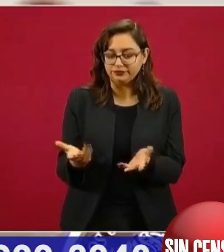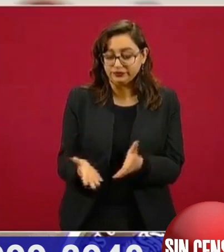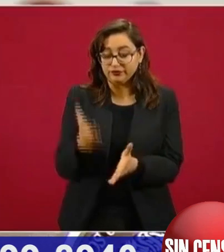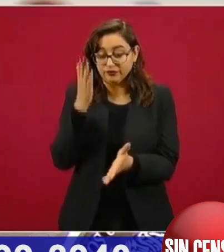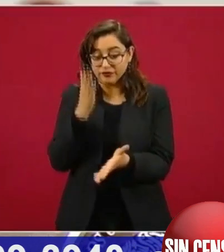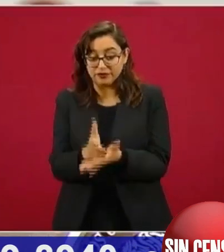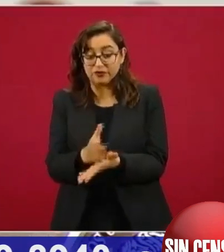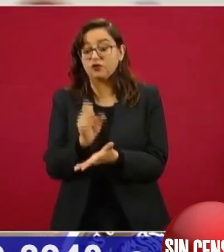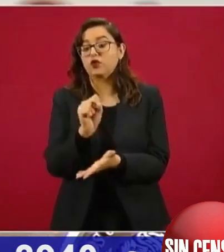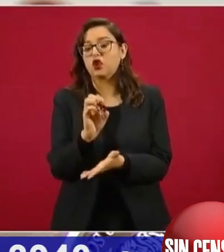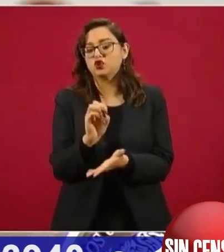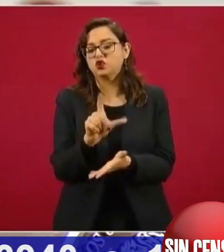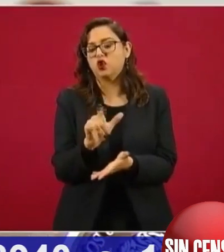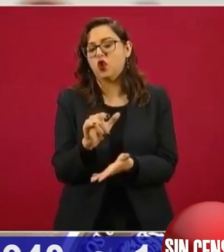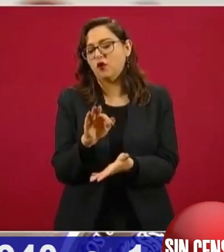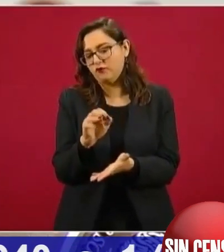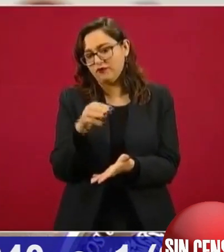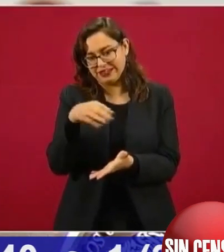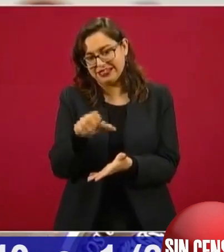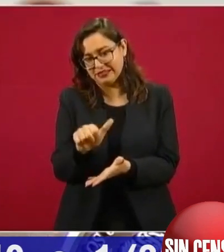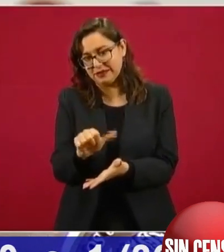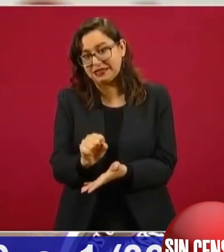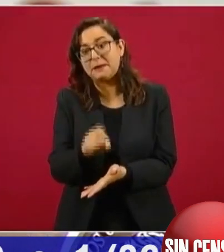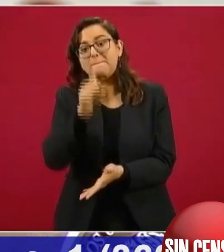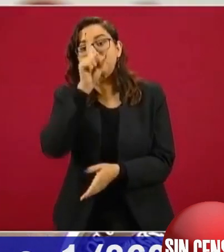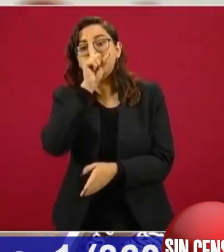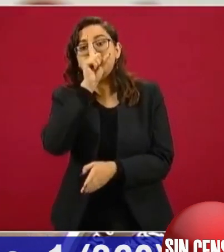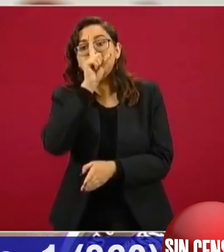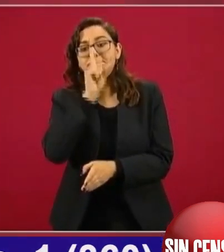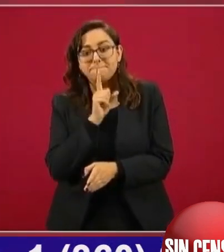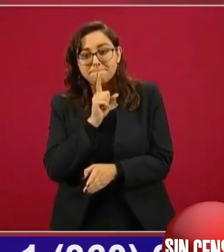empiezan con el sofisma, con la mentira,